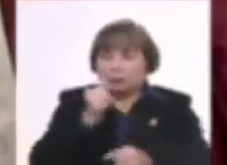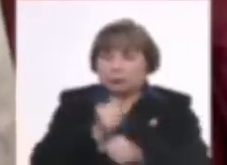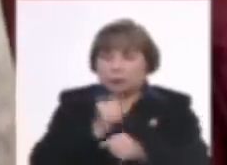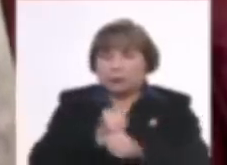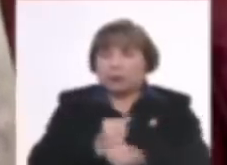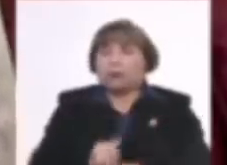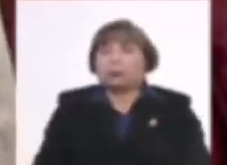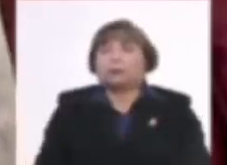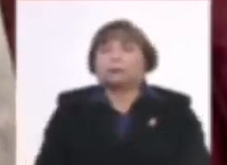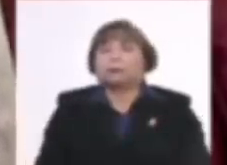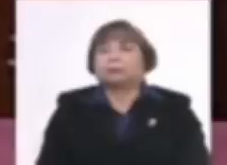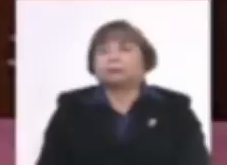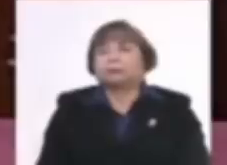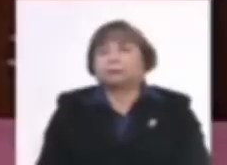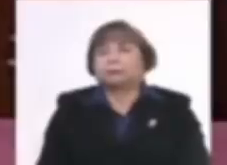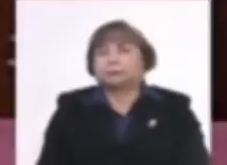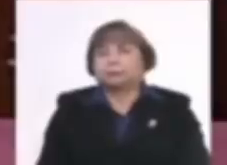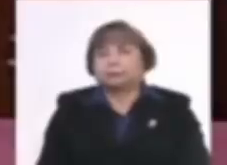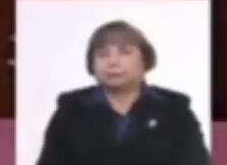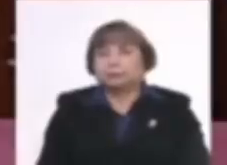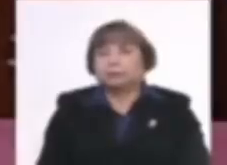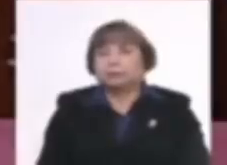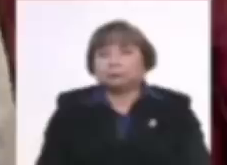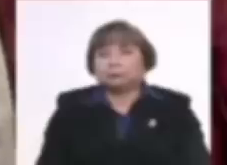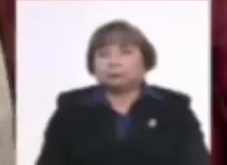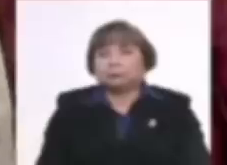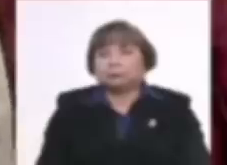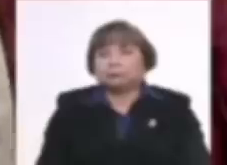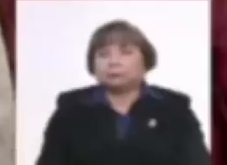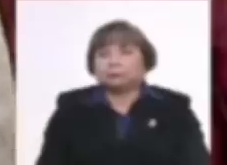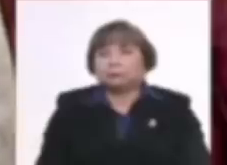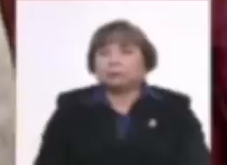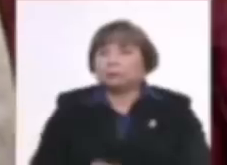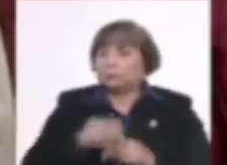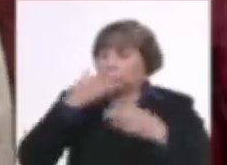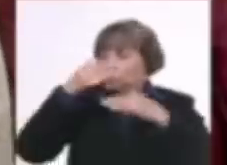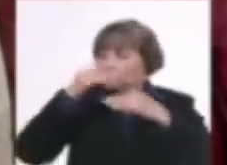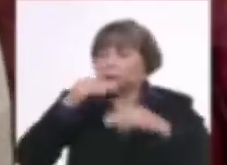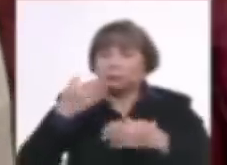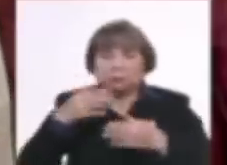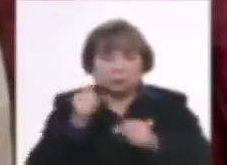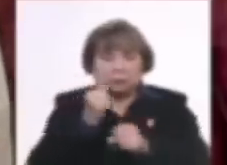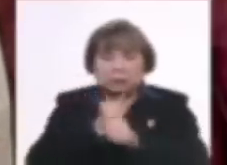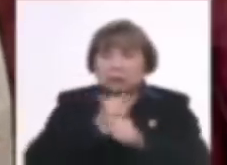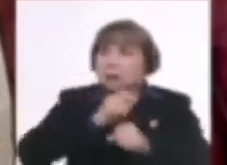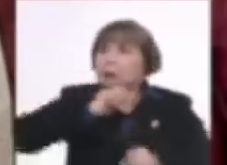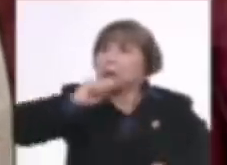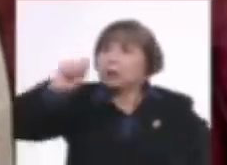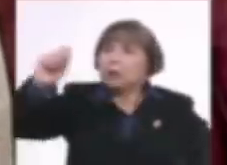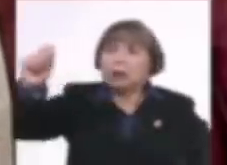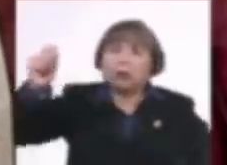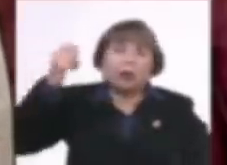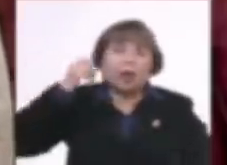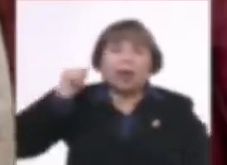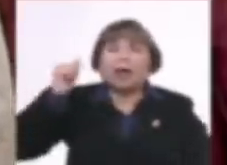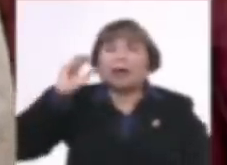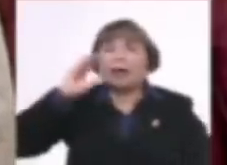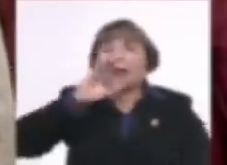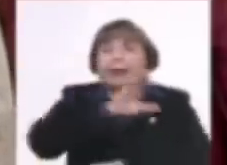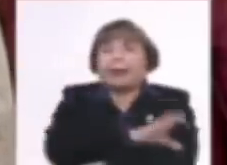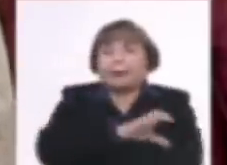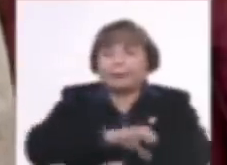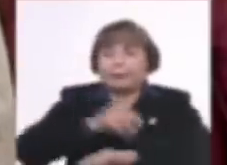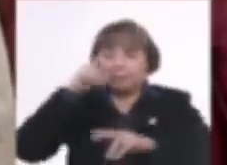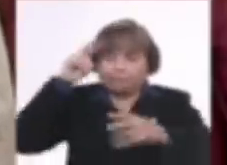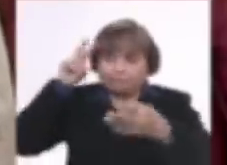trabajando. ¿Usted usualmente está trabajando? Temporalmente, en lo que sale, viajo a Cajamarca porque he estado tramitando mi